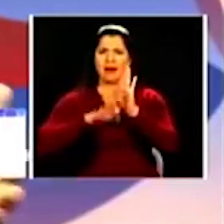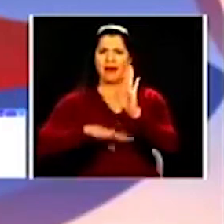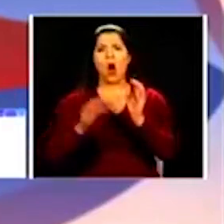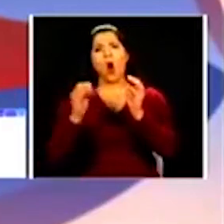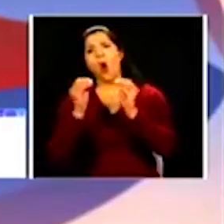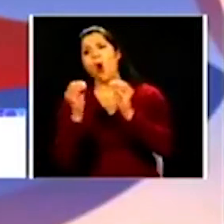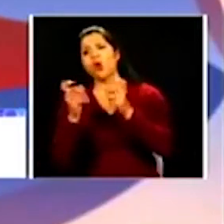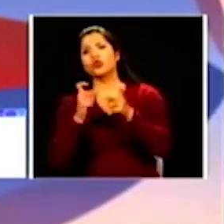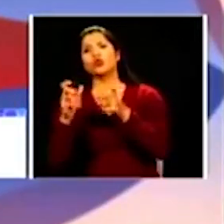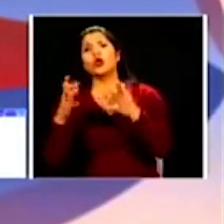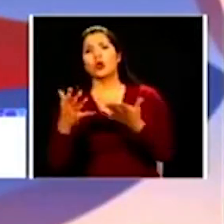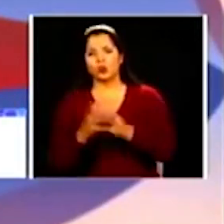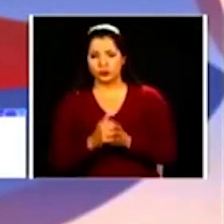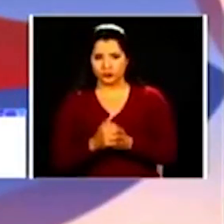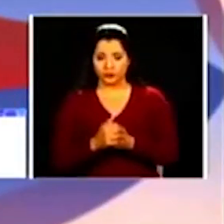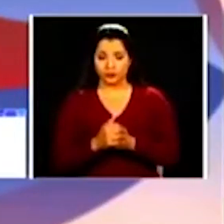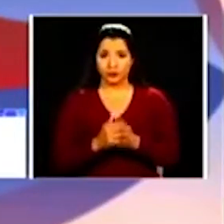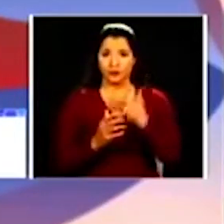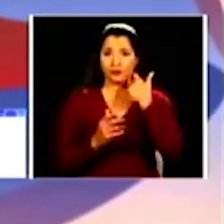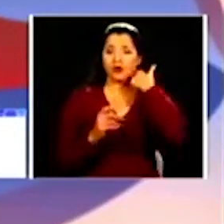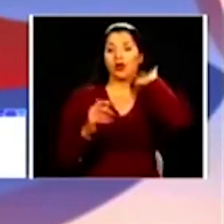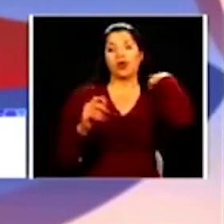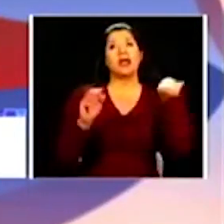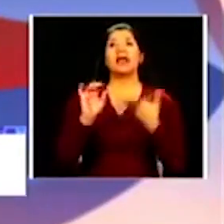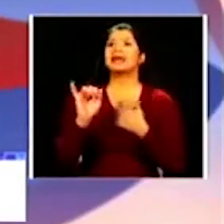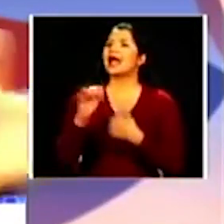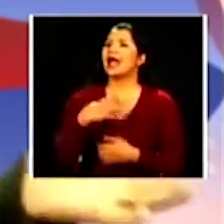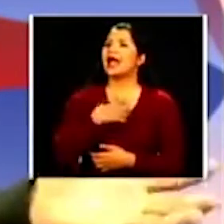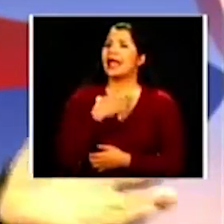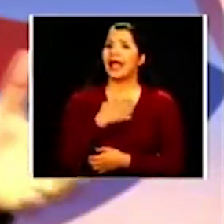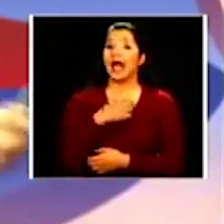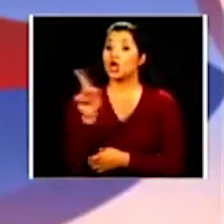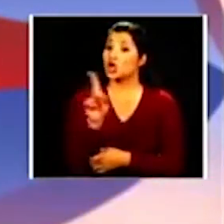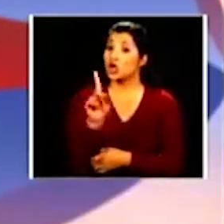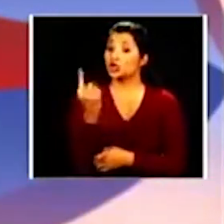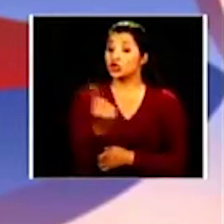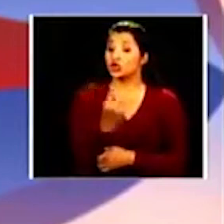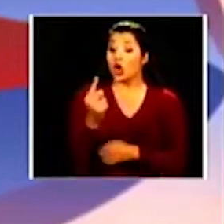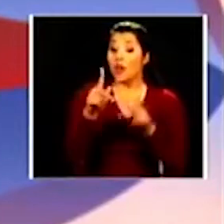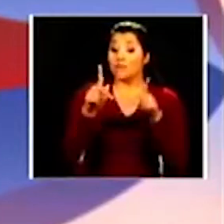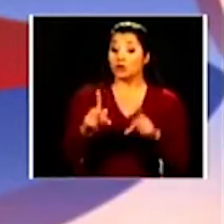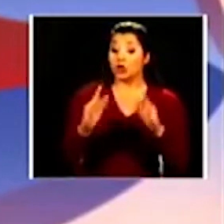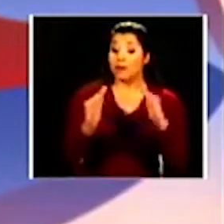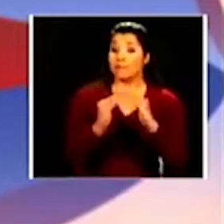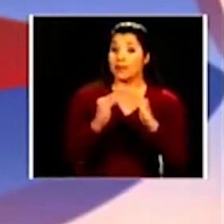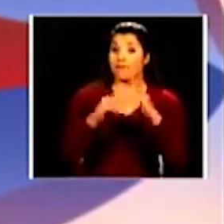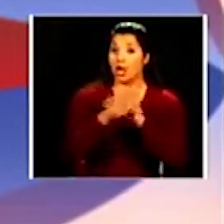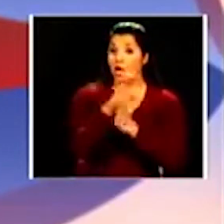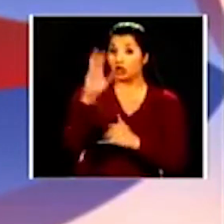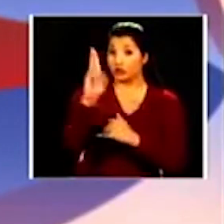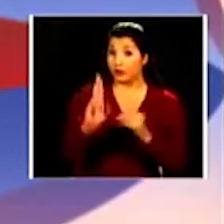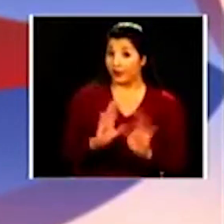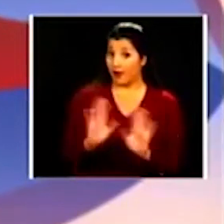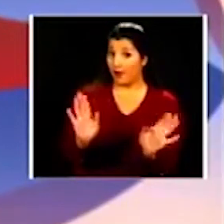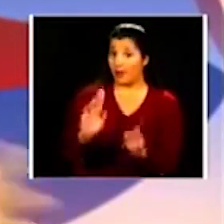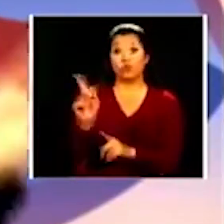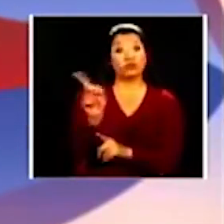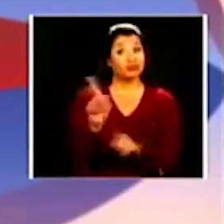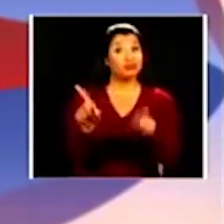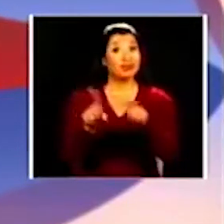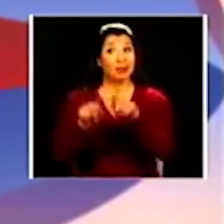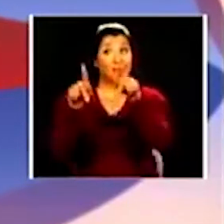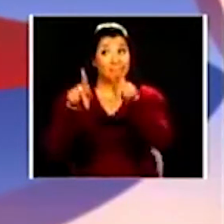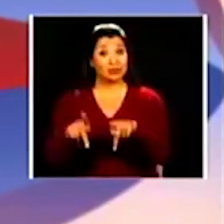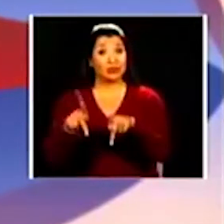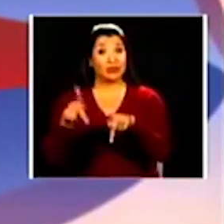una queja de quienes hoy vivimos en Costa Rica, sino también de quienes vienen al país. En efecto, de quienes vienen